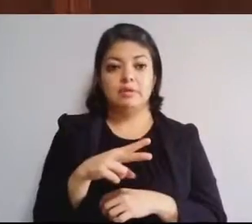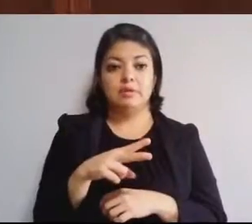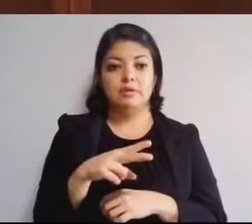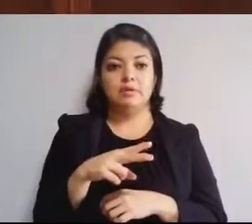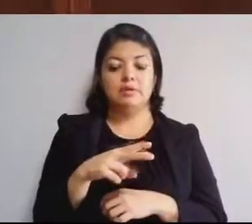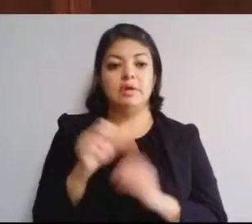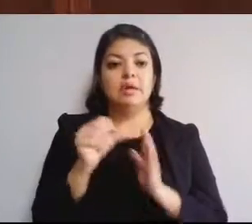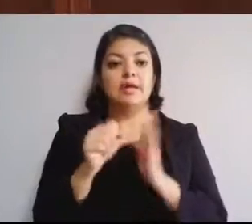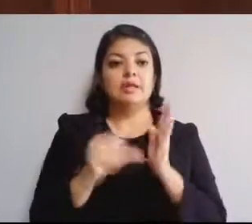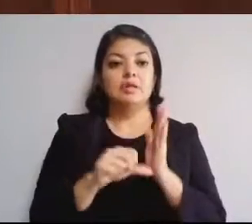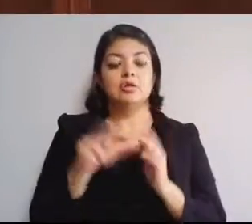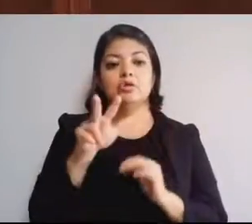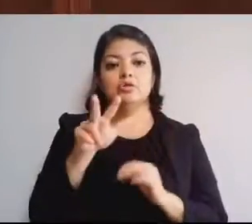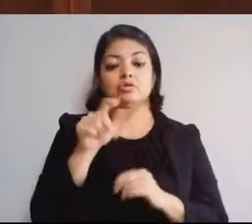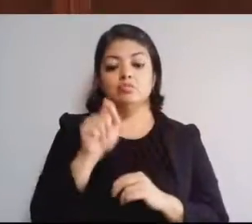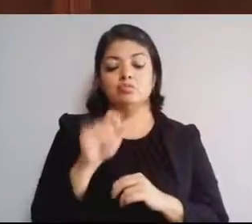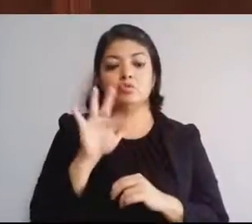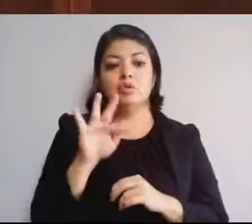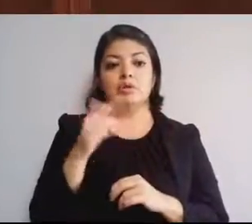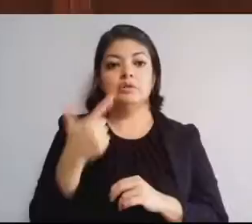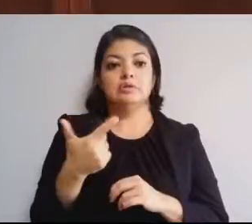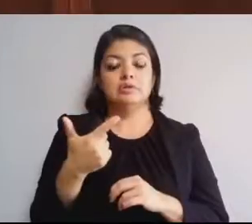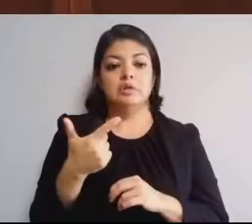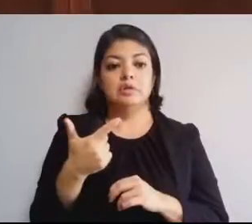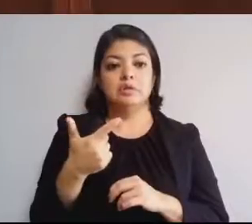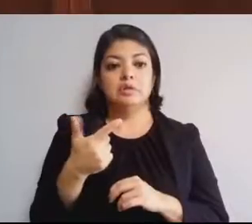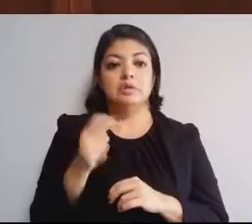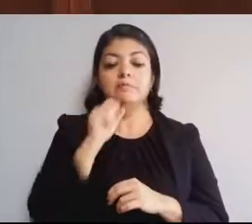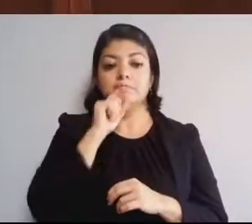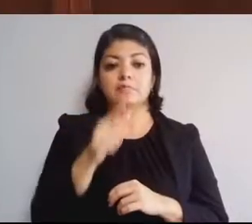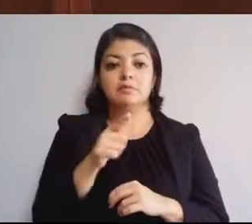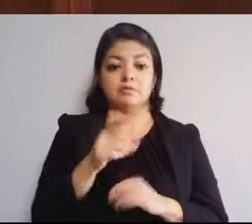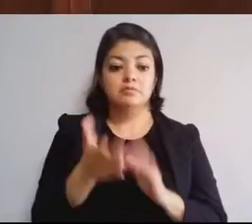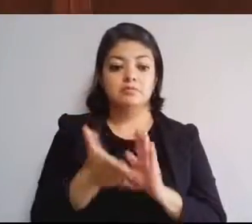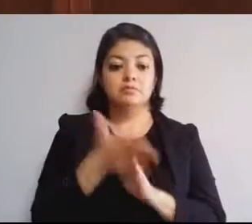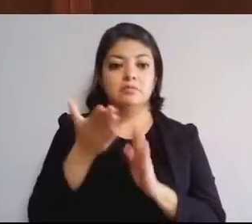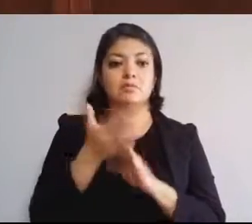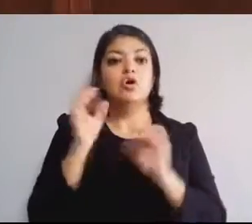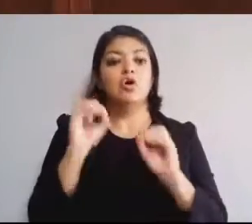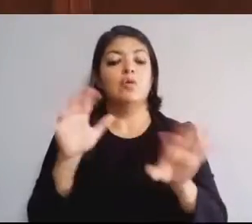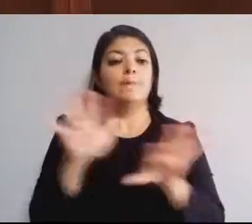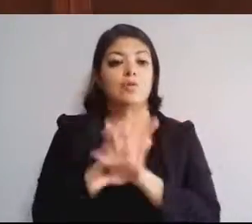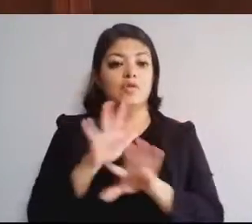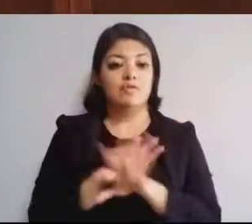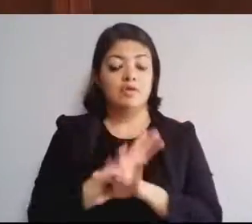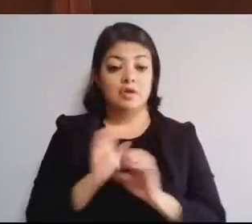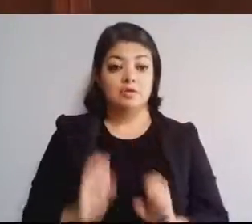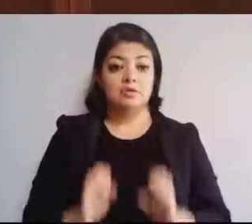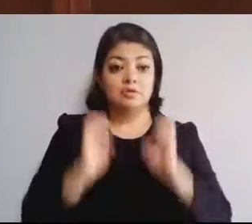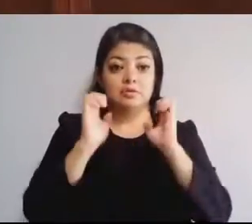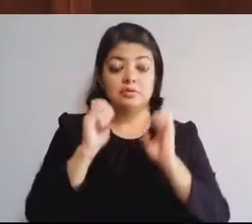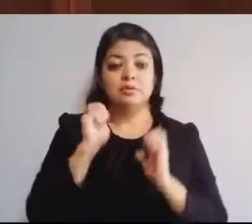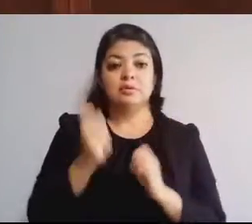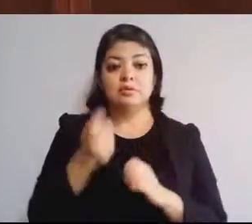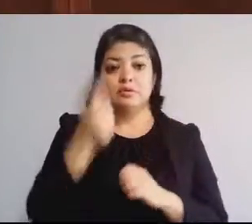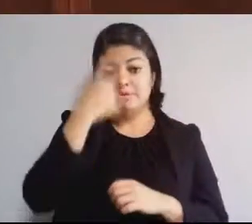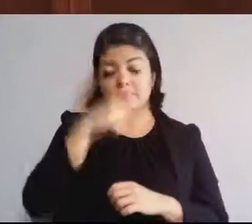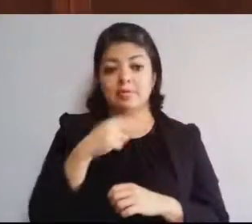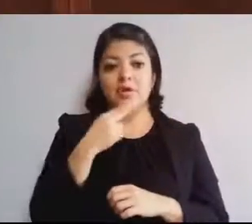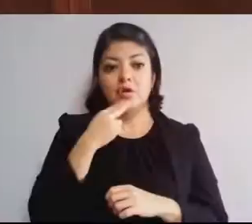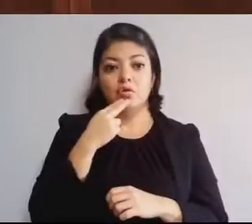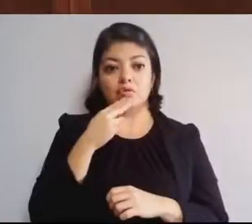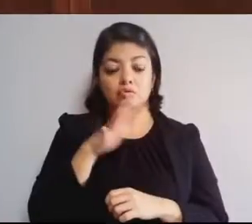Artículo 18.47, las construcciones o modificación que se hagan en edificios destinados para uso del